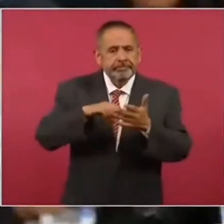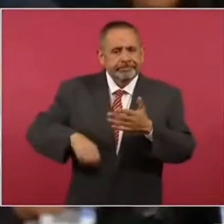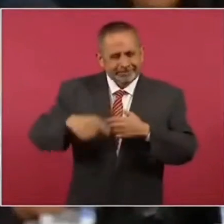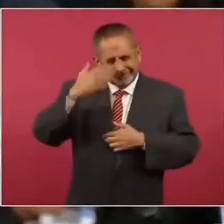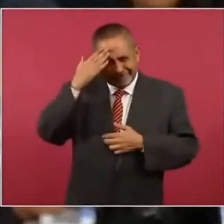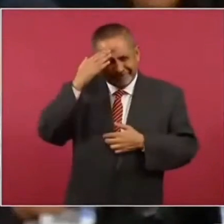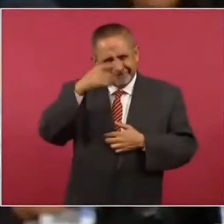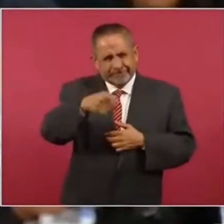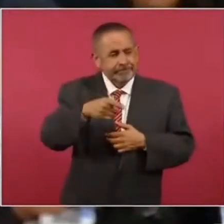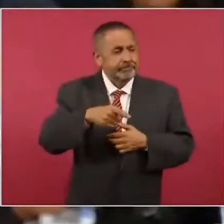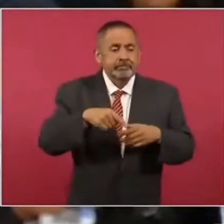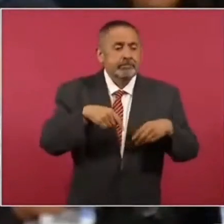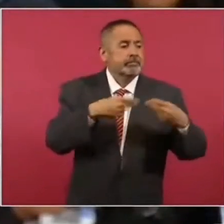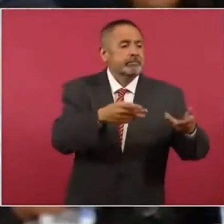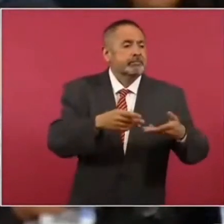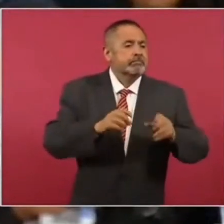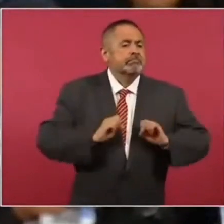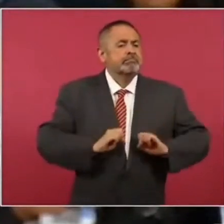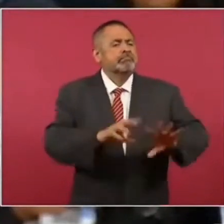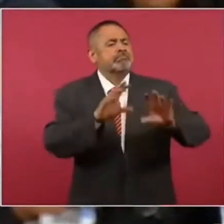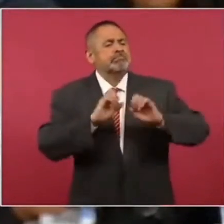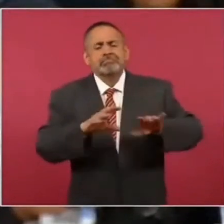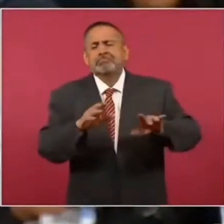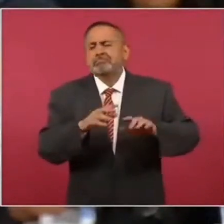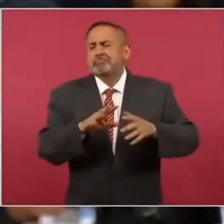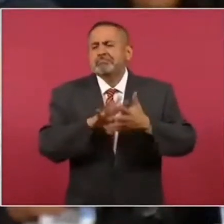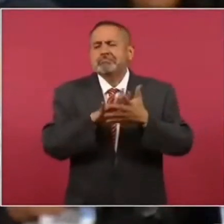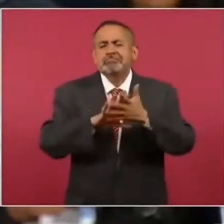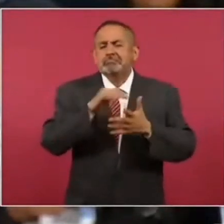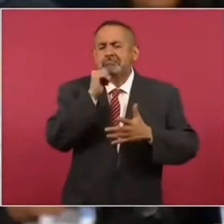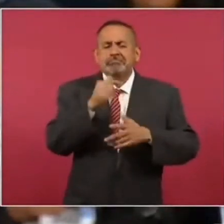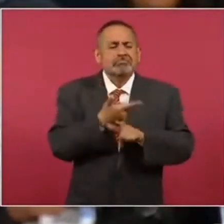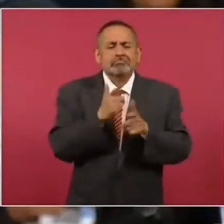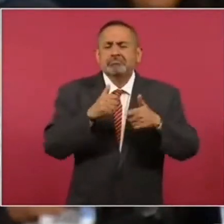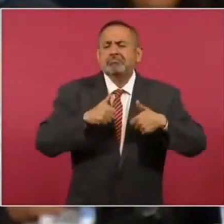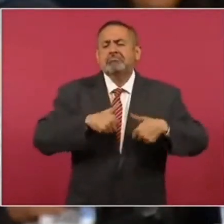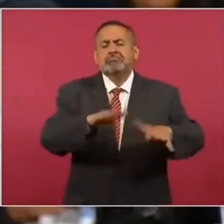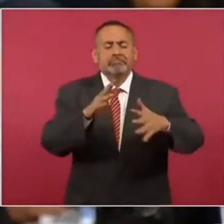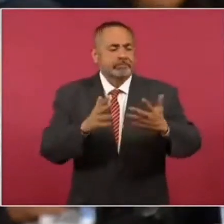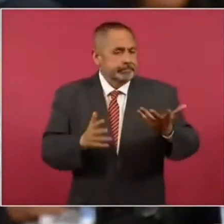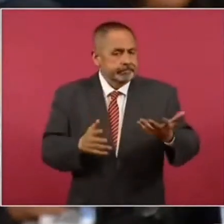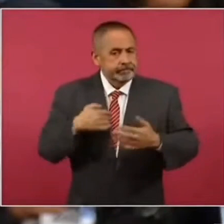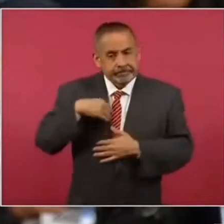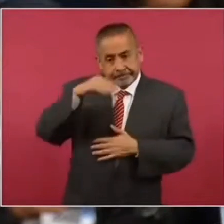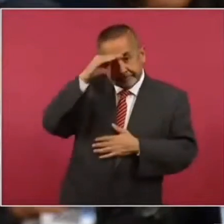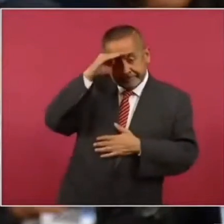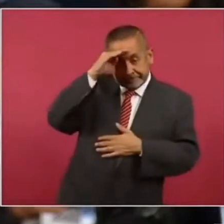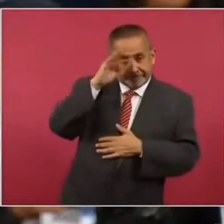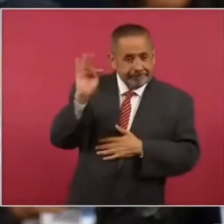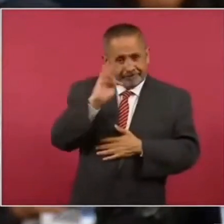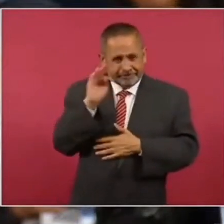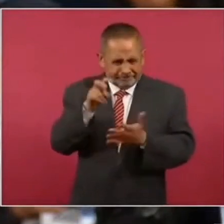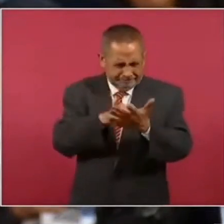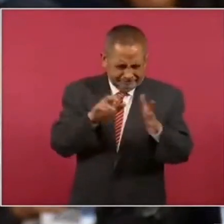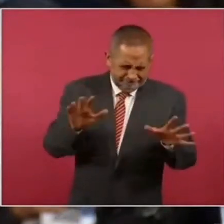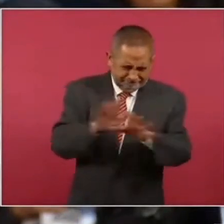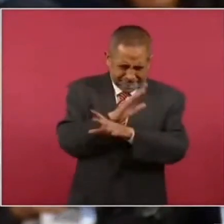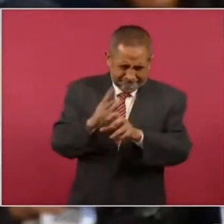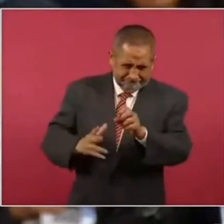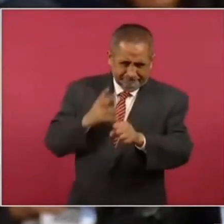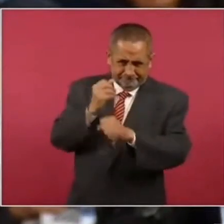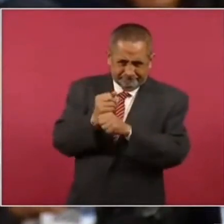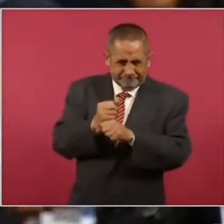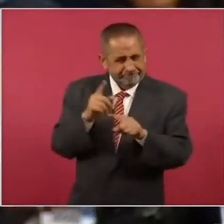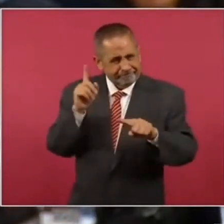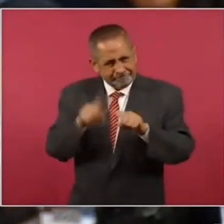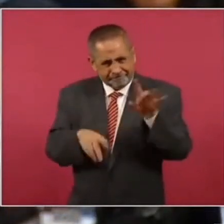dejado en la calle a los delincuentes de cuello blanco. Entonces, preguntarle, presidente, si no considera que como parte de esta reforma pues que